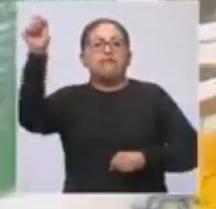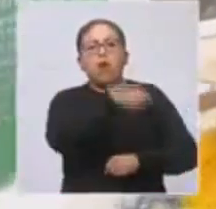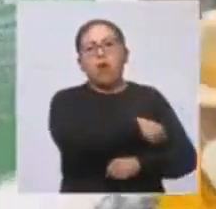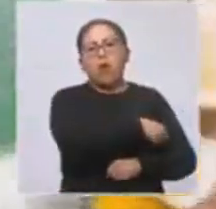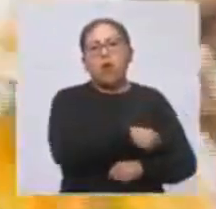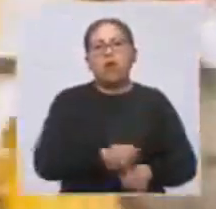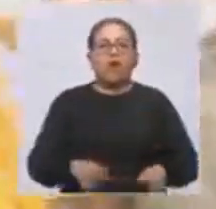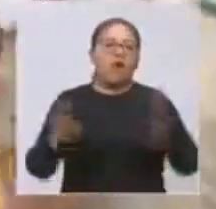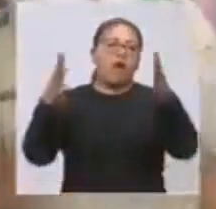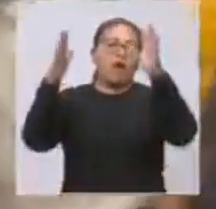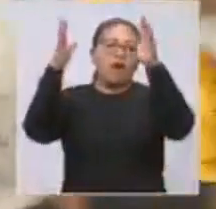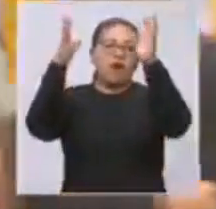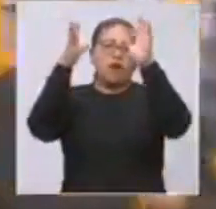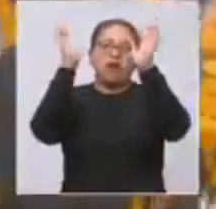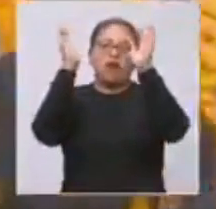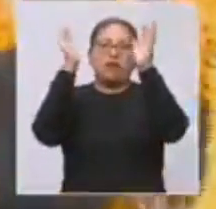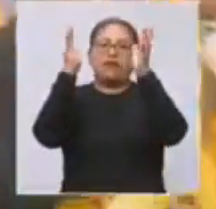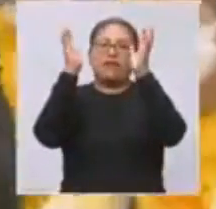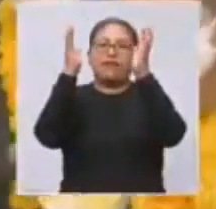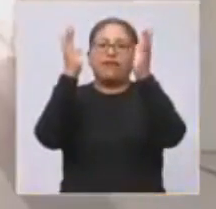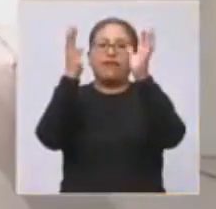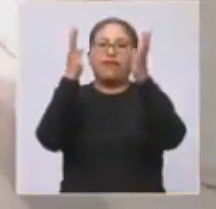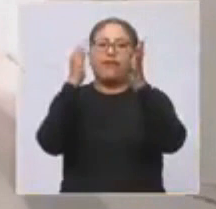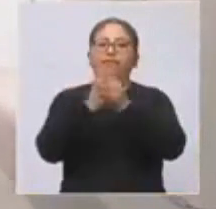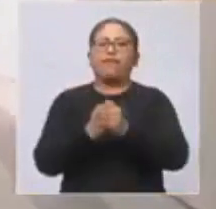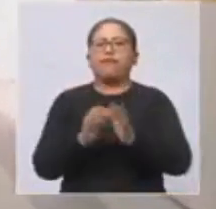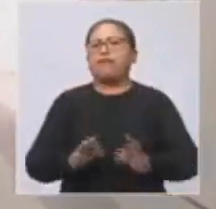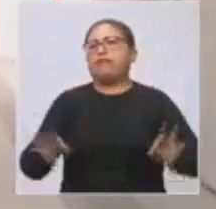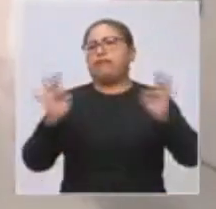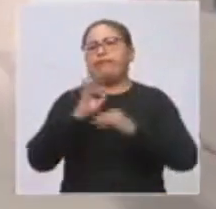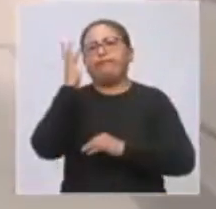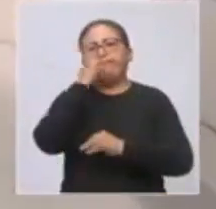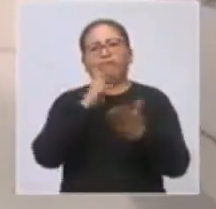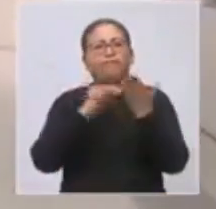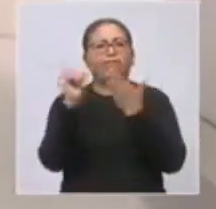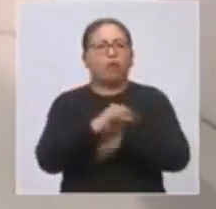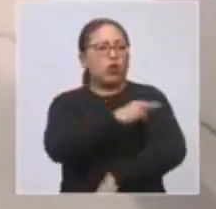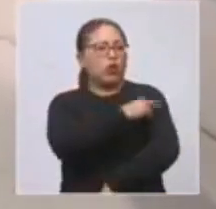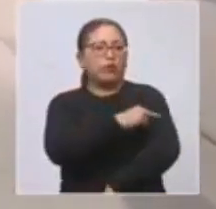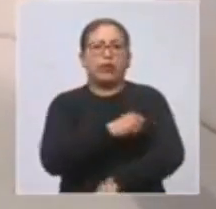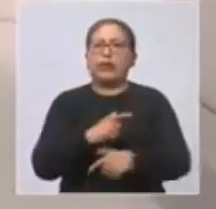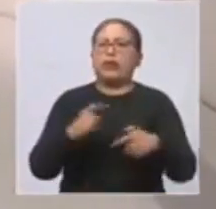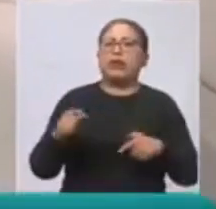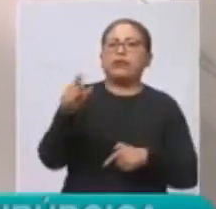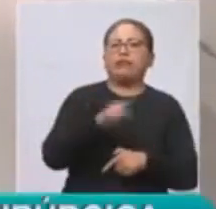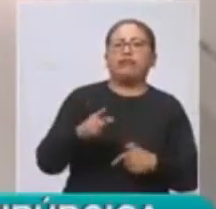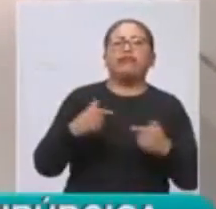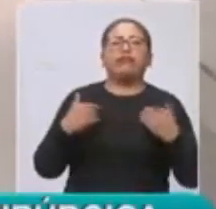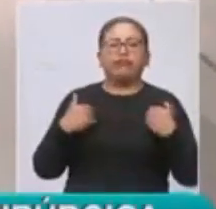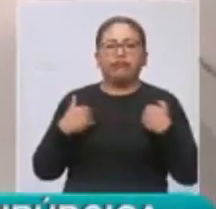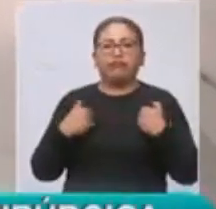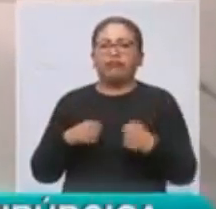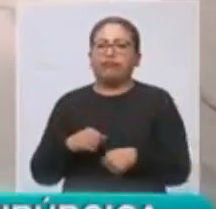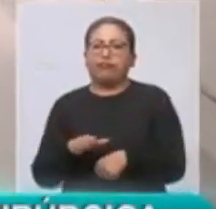forma ya oficial que se entrega esta importante infraestructura hospitalaria, que como bien lo habíamos